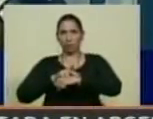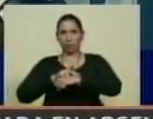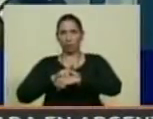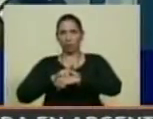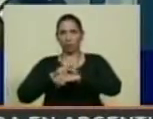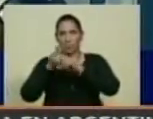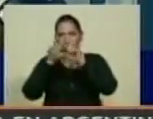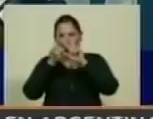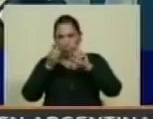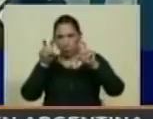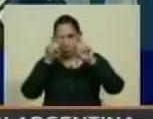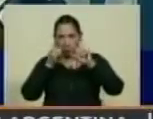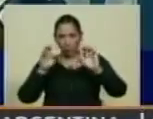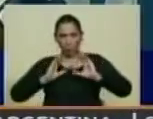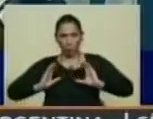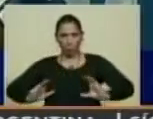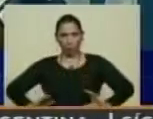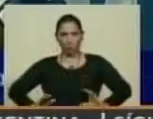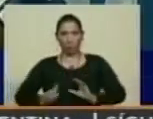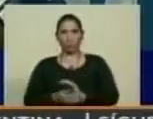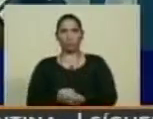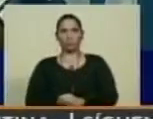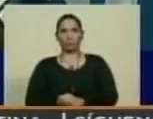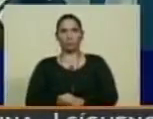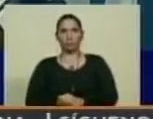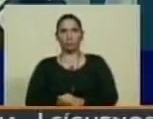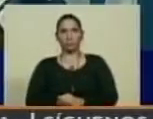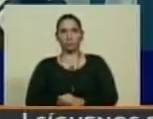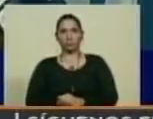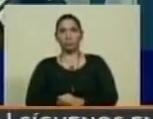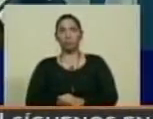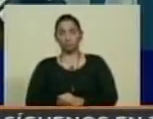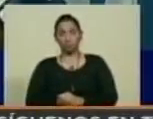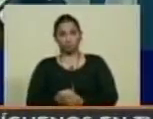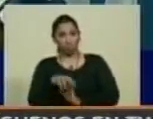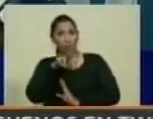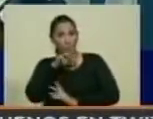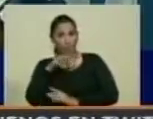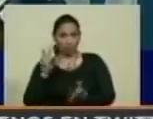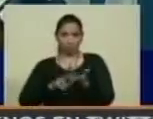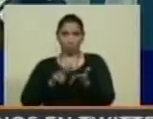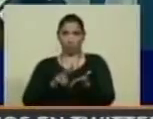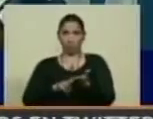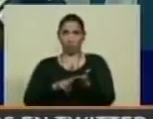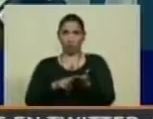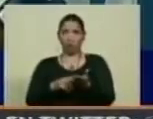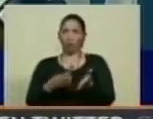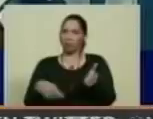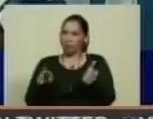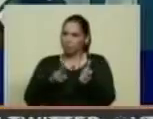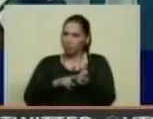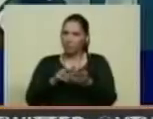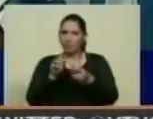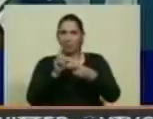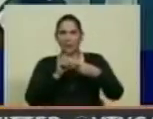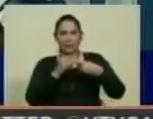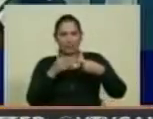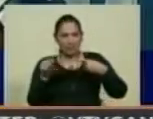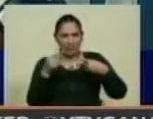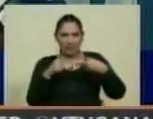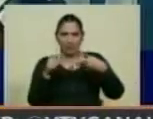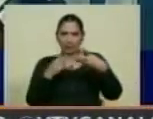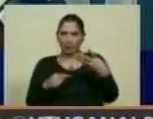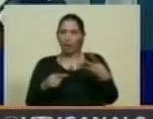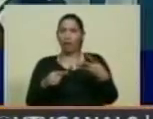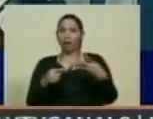anatomopatólogo Arnaldo Pérez. Aquí estamos hablando con la verdad, repito, con los detalles que amerita una investigación